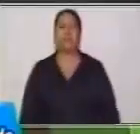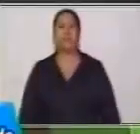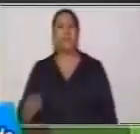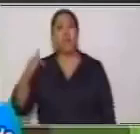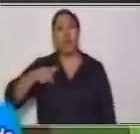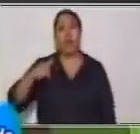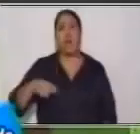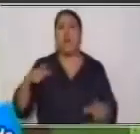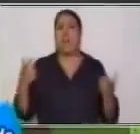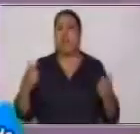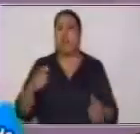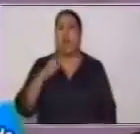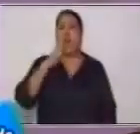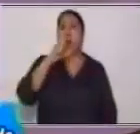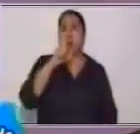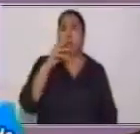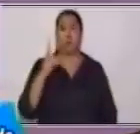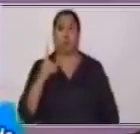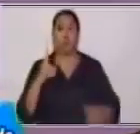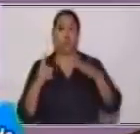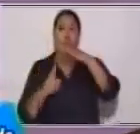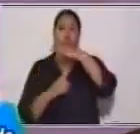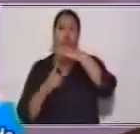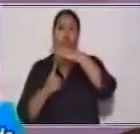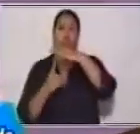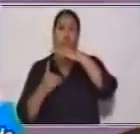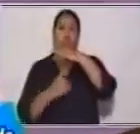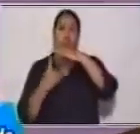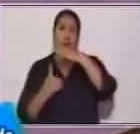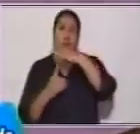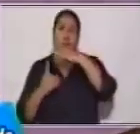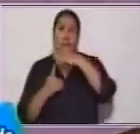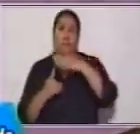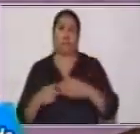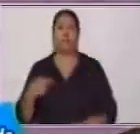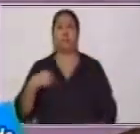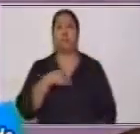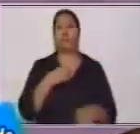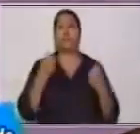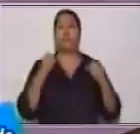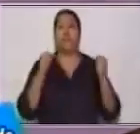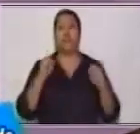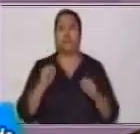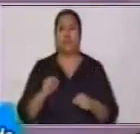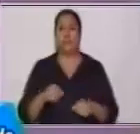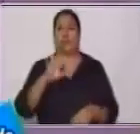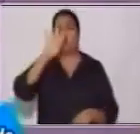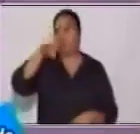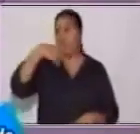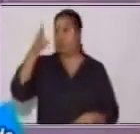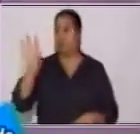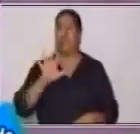común denominador. Usted hace una tablita, 5, 2 y 3.